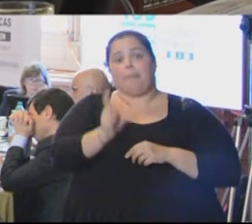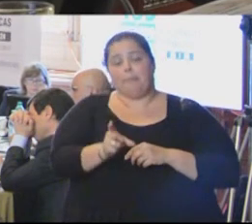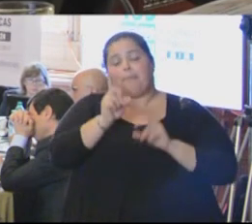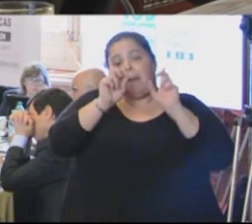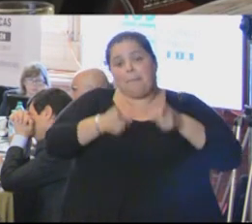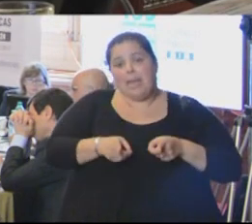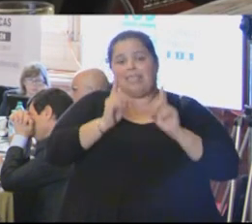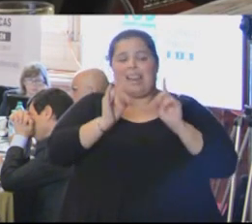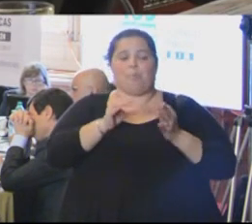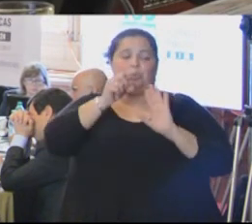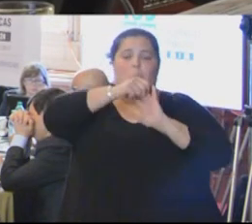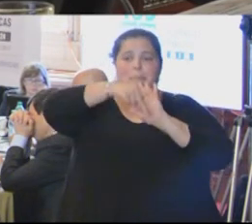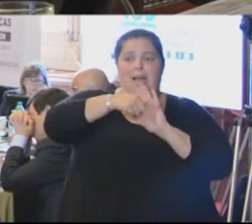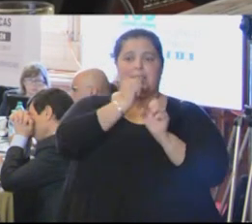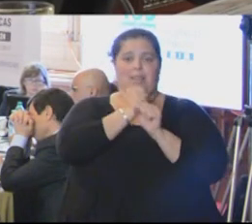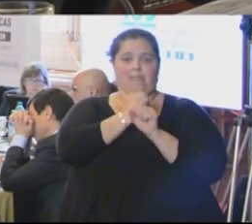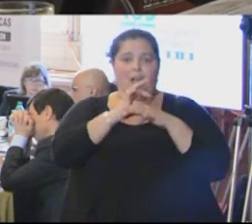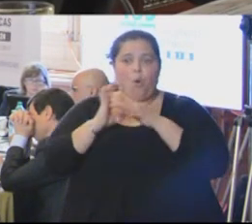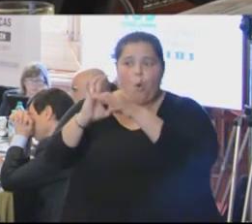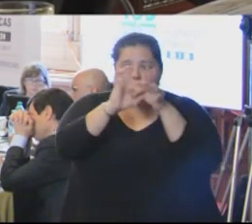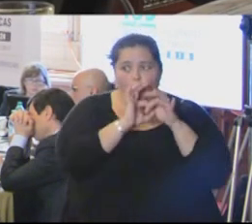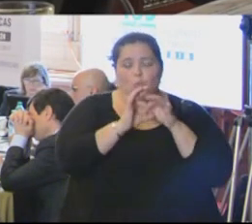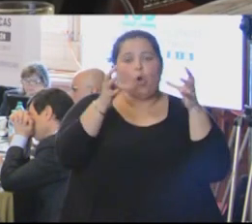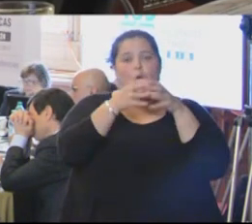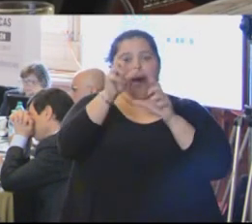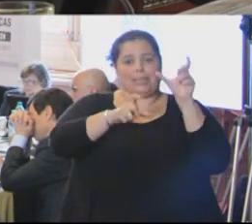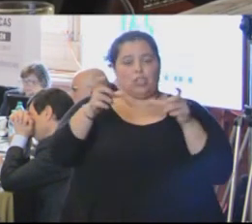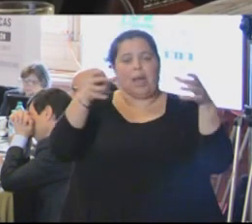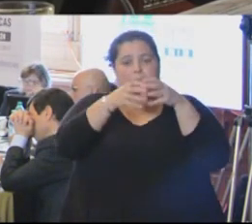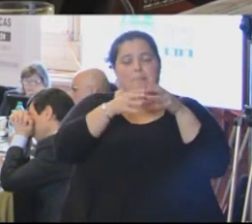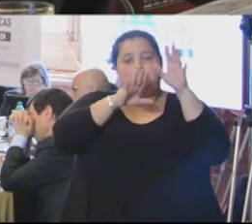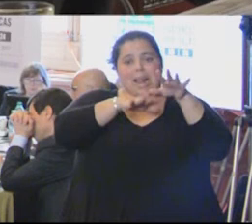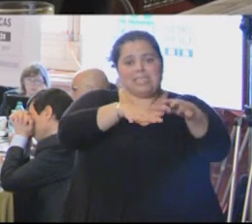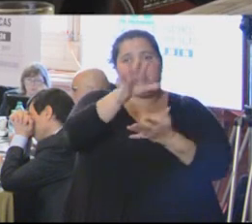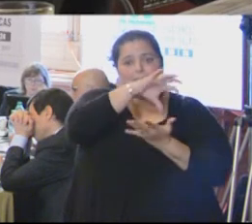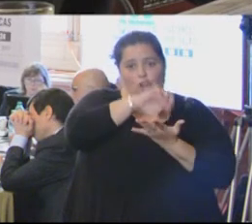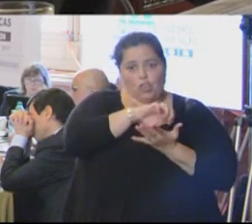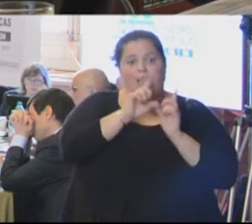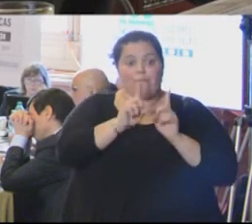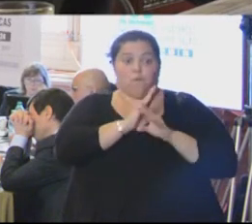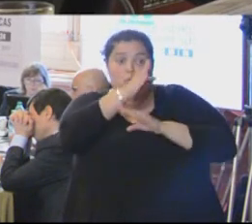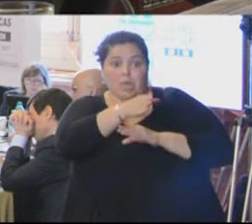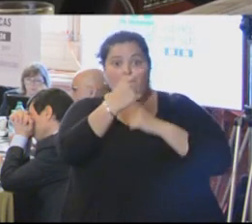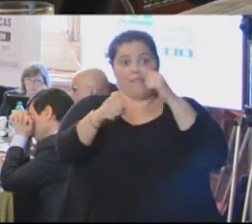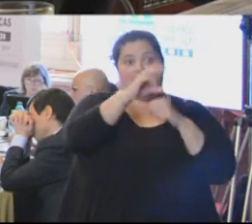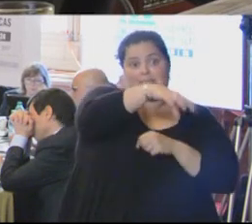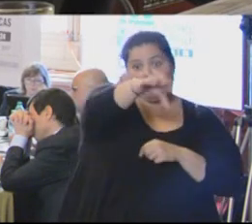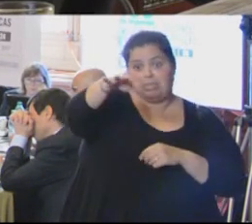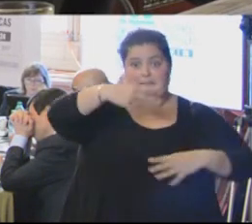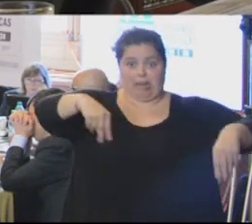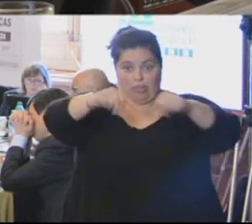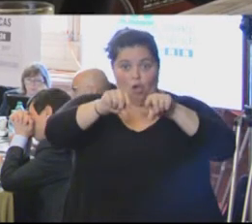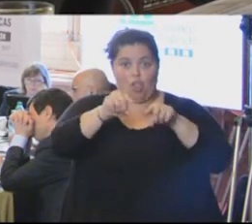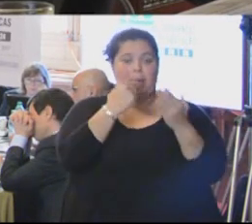trabajo conjunto con miembros de Marcha Patriótica, con quienes hemos ido a los territorios a conversar con